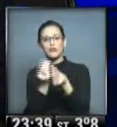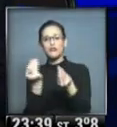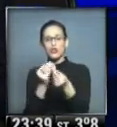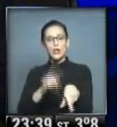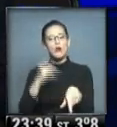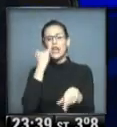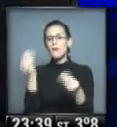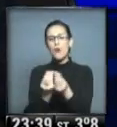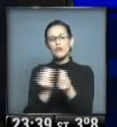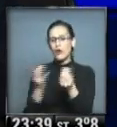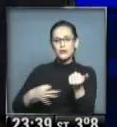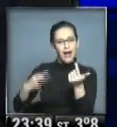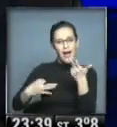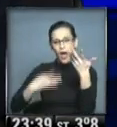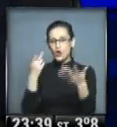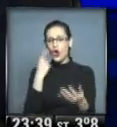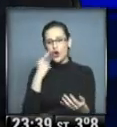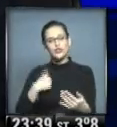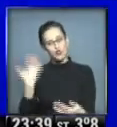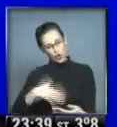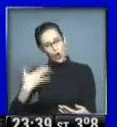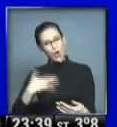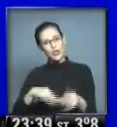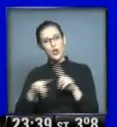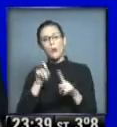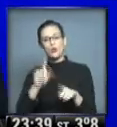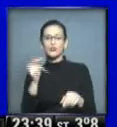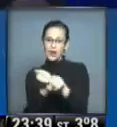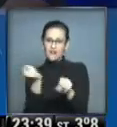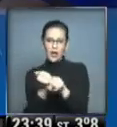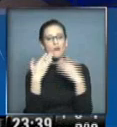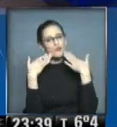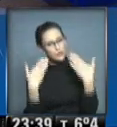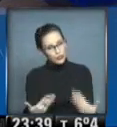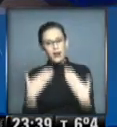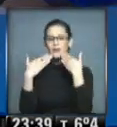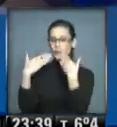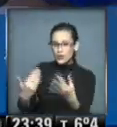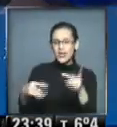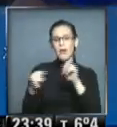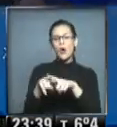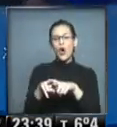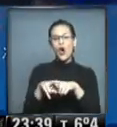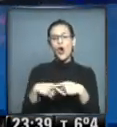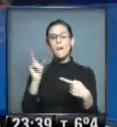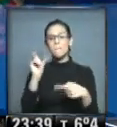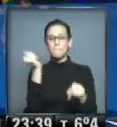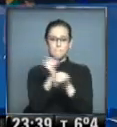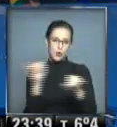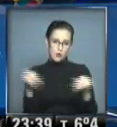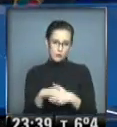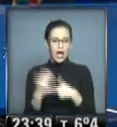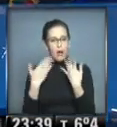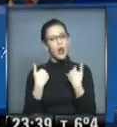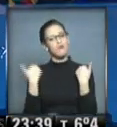nos conocemos y me alegra mucho que estés en este recorrido, loco. Bueno, muchas gracias y gracias por el espacio, como siempre. No, por dale, favor. Paula. Un